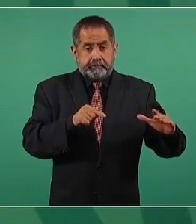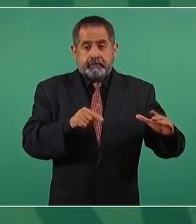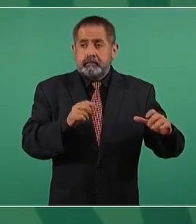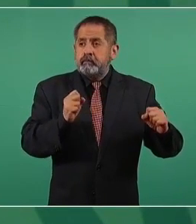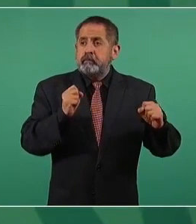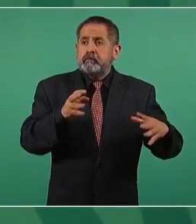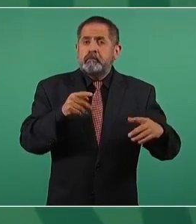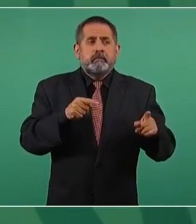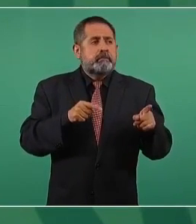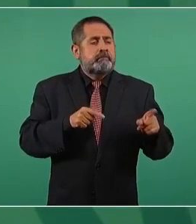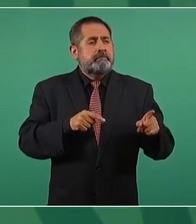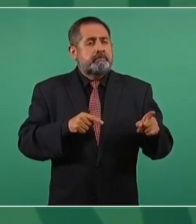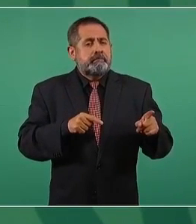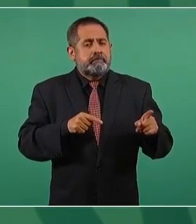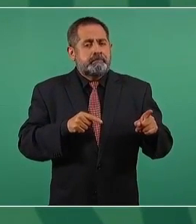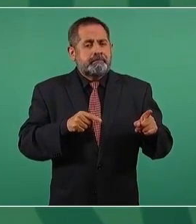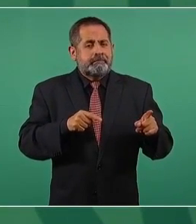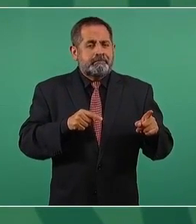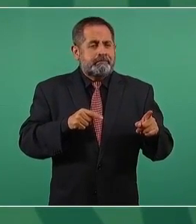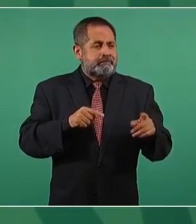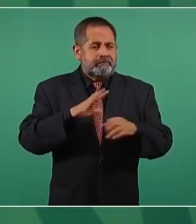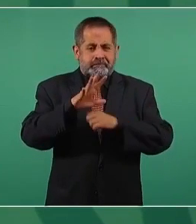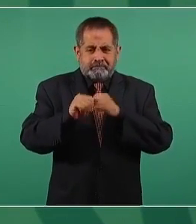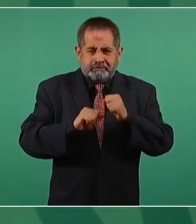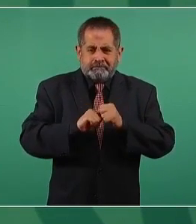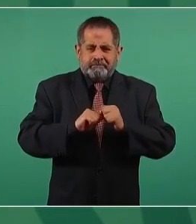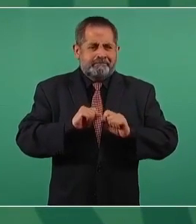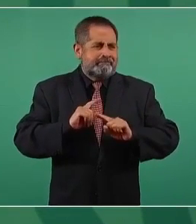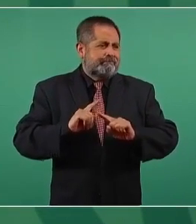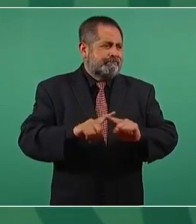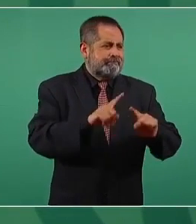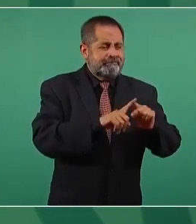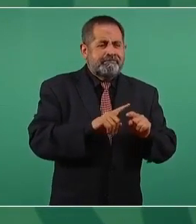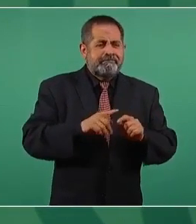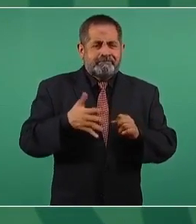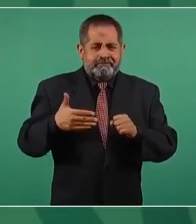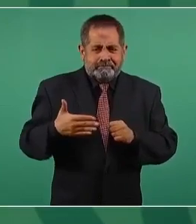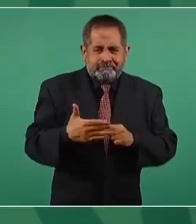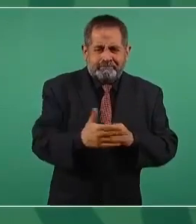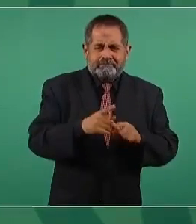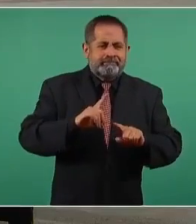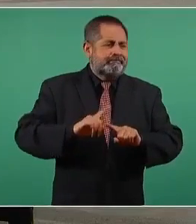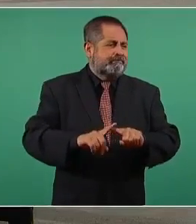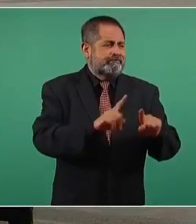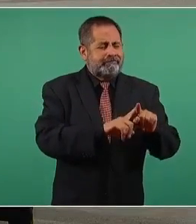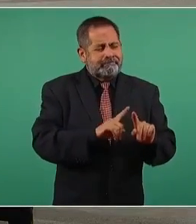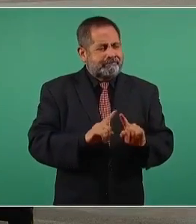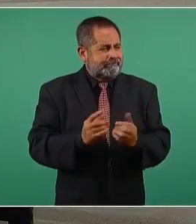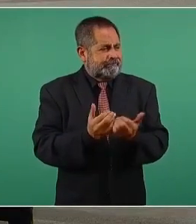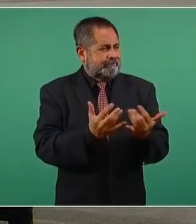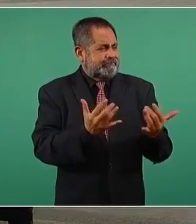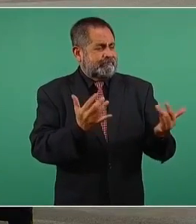mucha fauna, sobre todo pescados, y